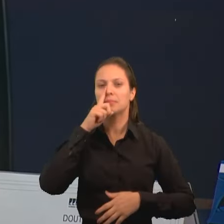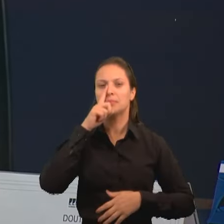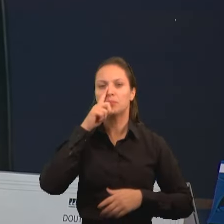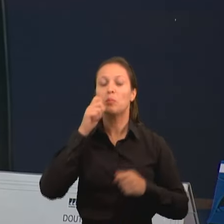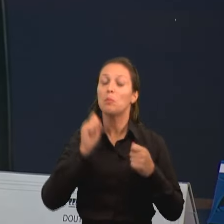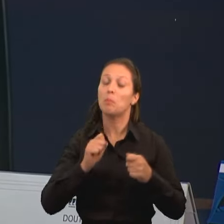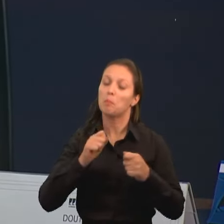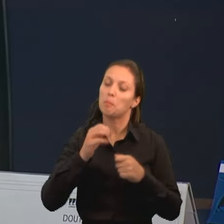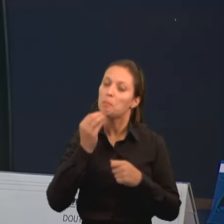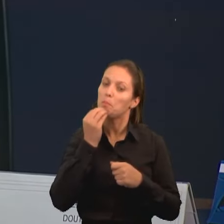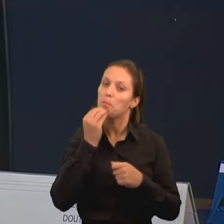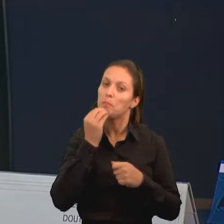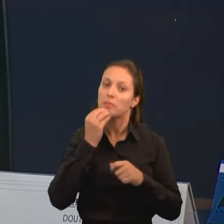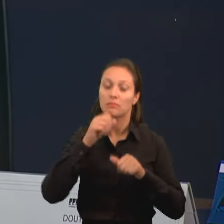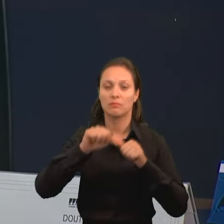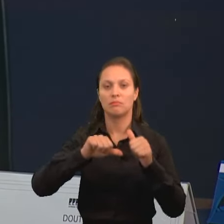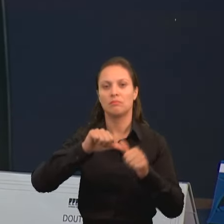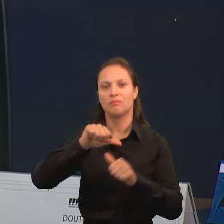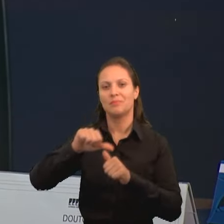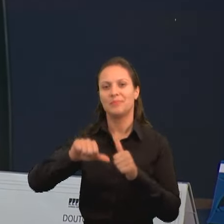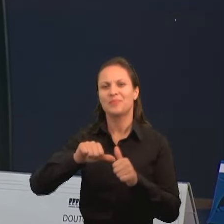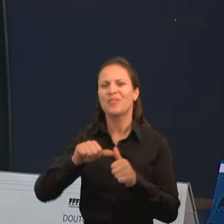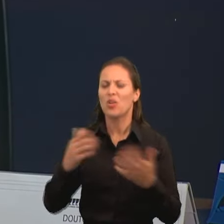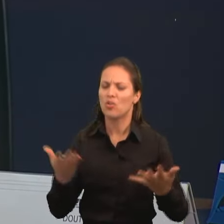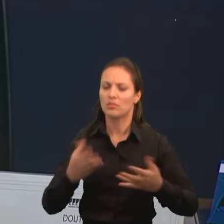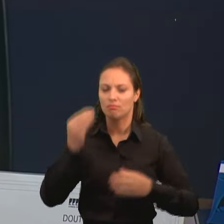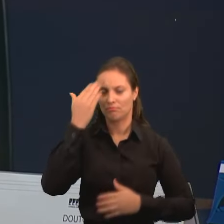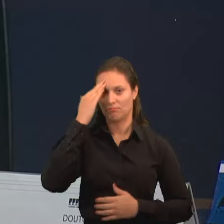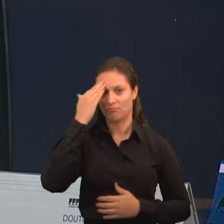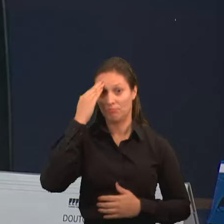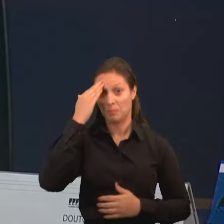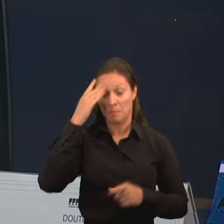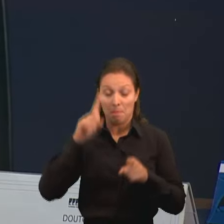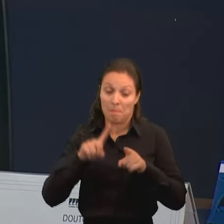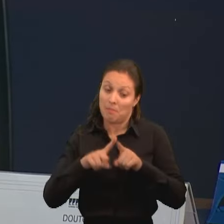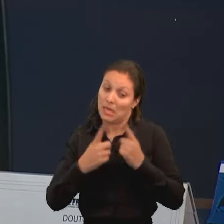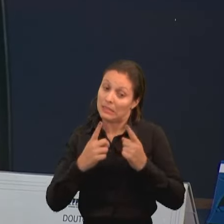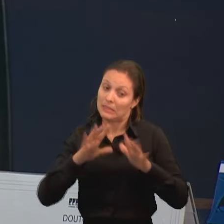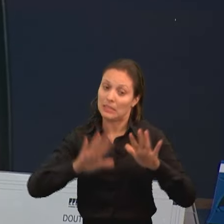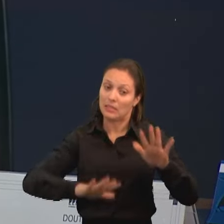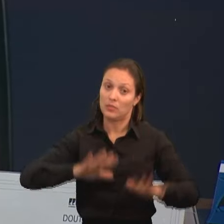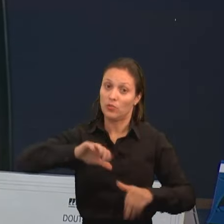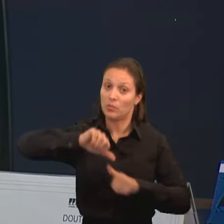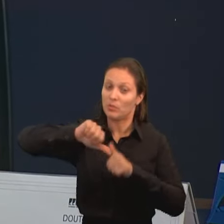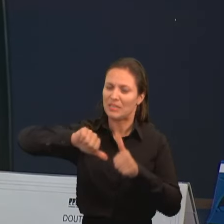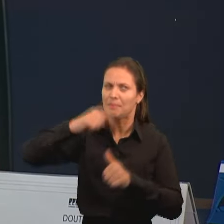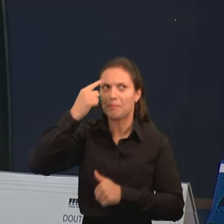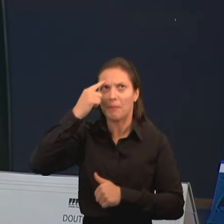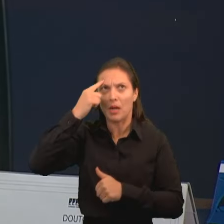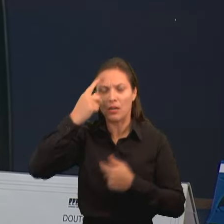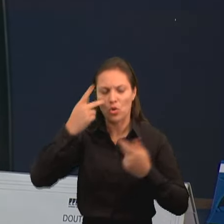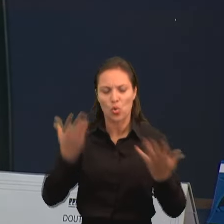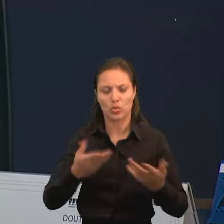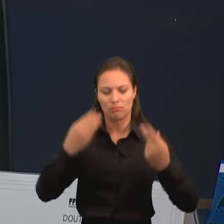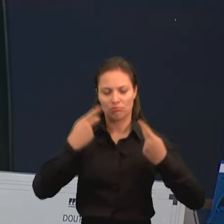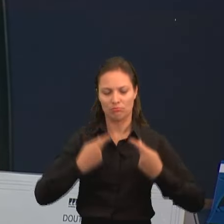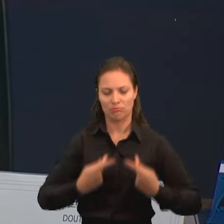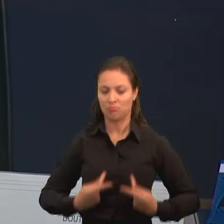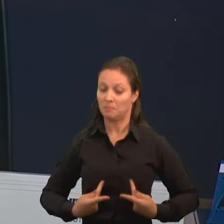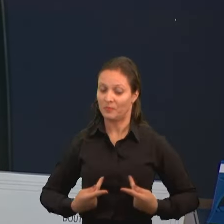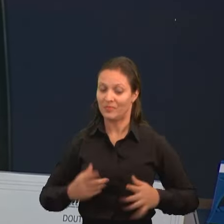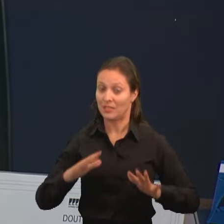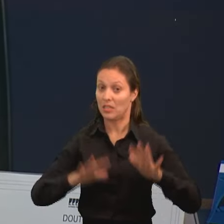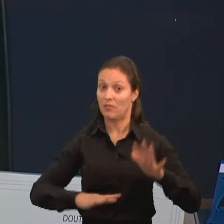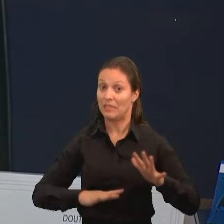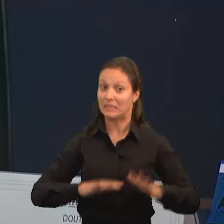de riesgo. Puede alterar, y hoy comprendemos, que es ser humano.